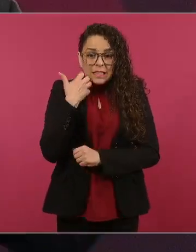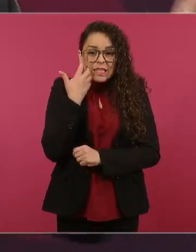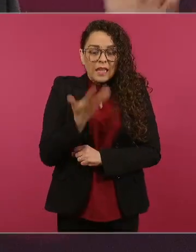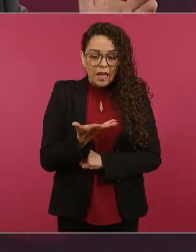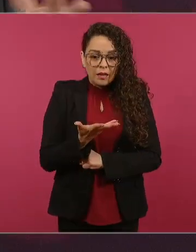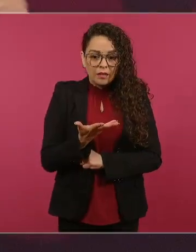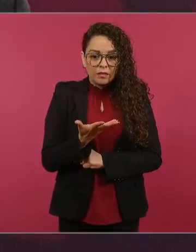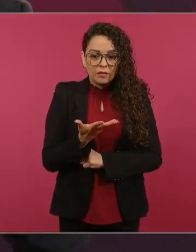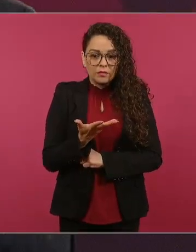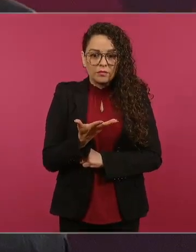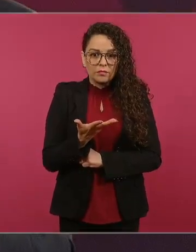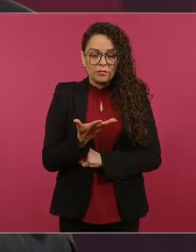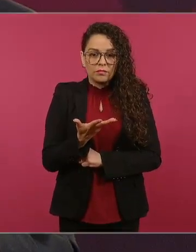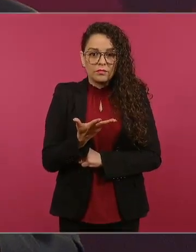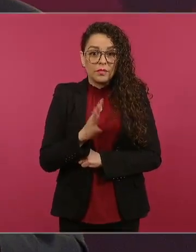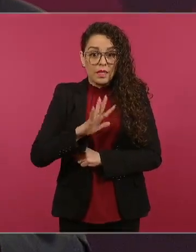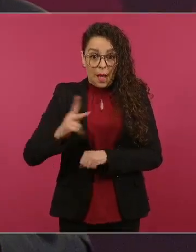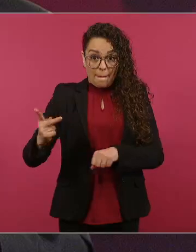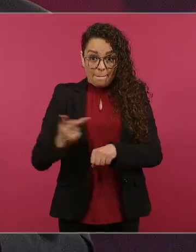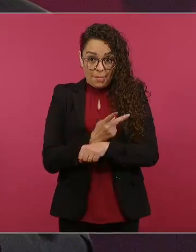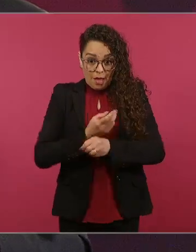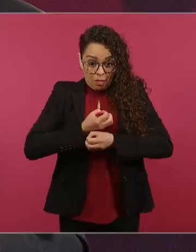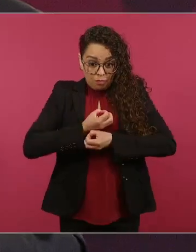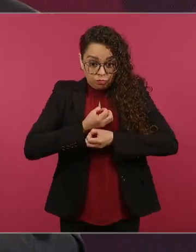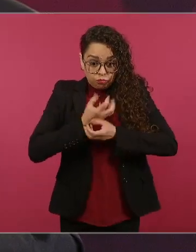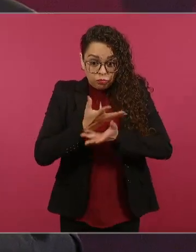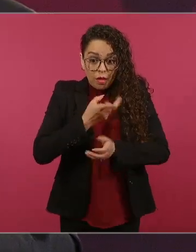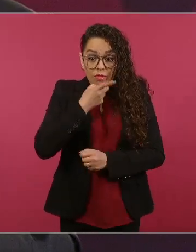pero después de que informa,